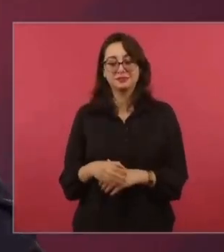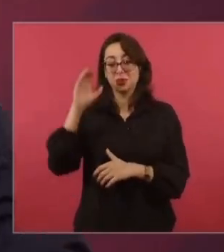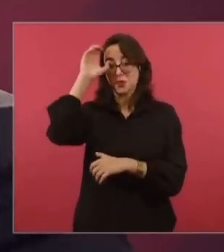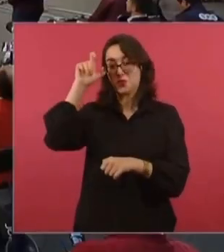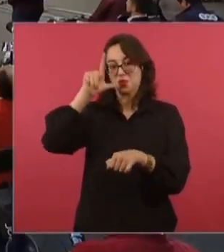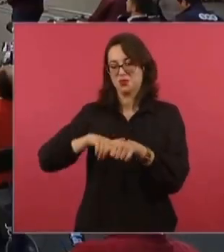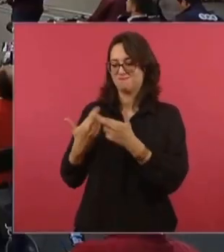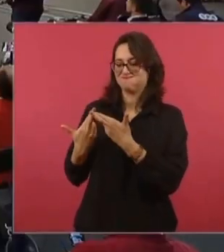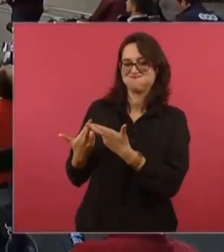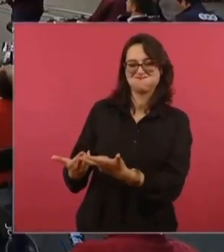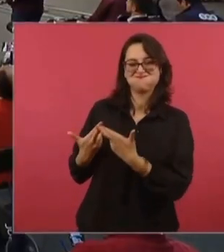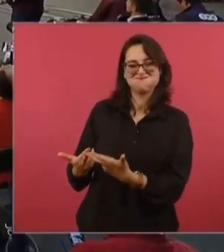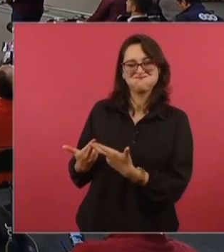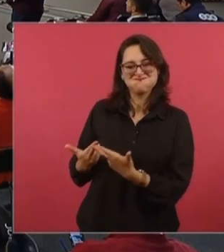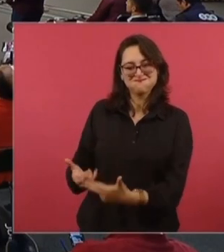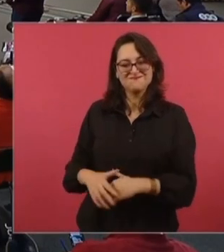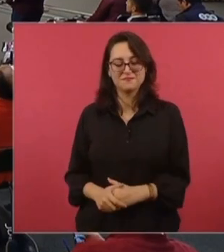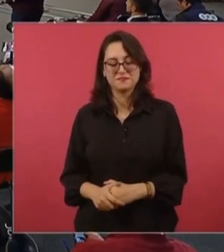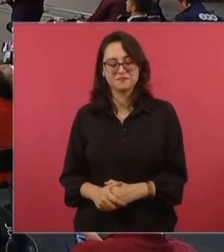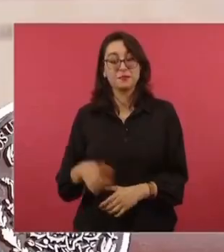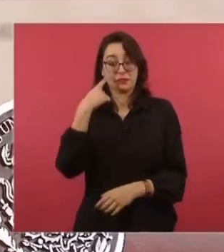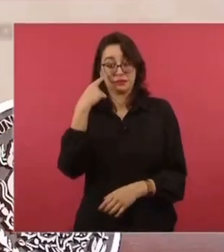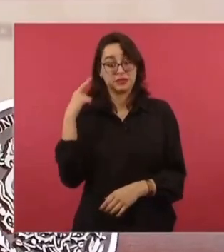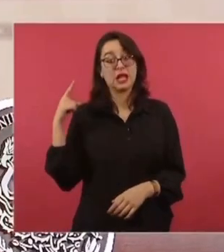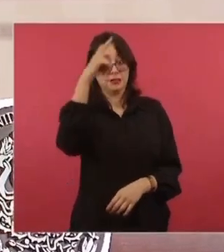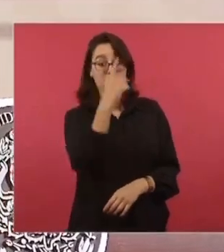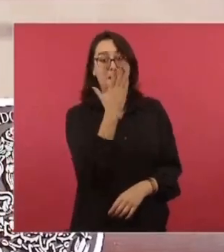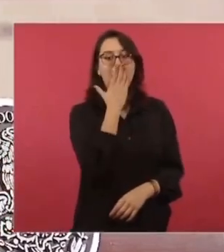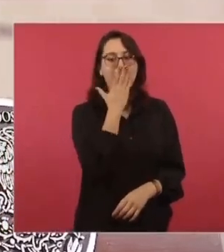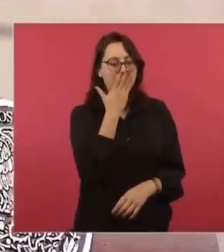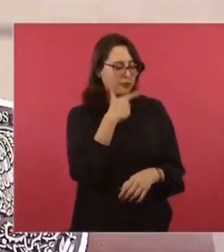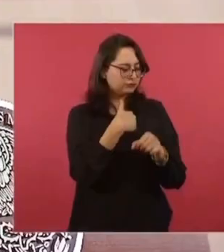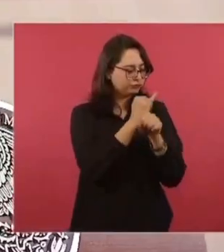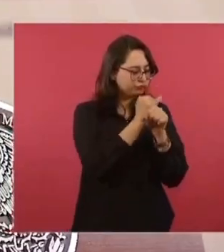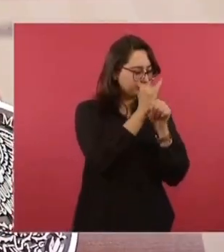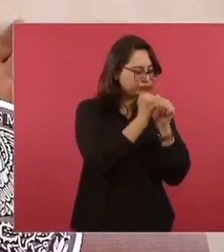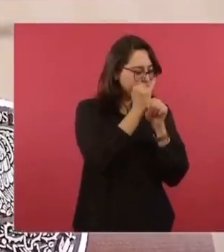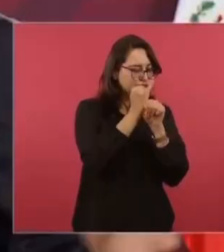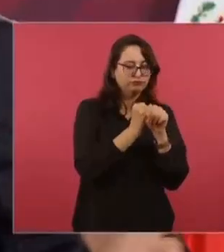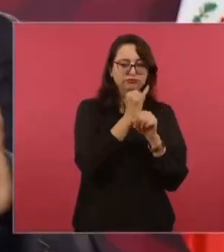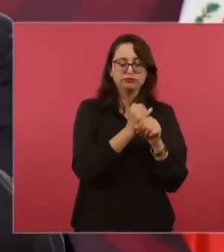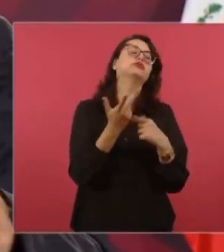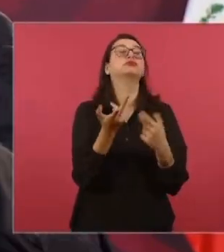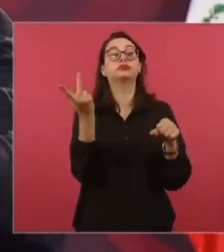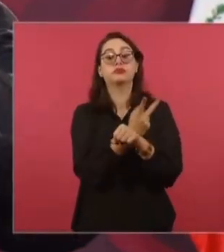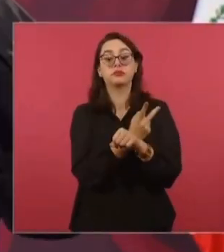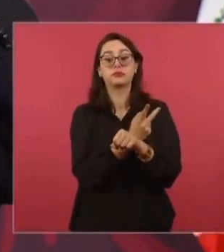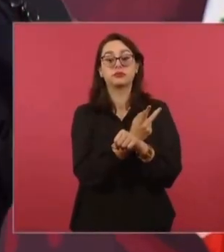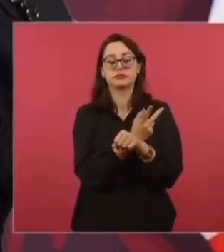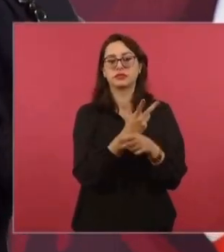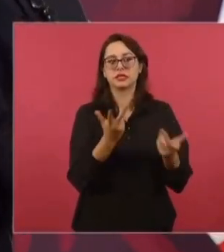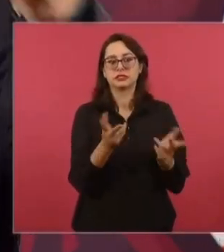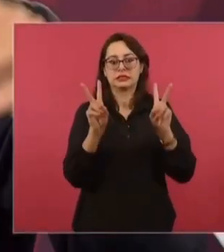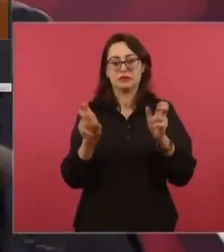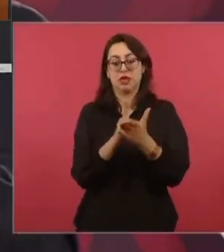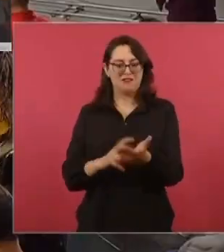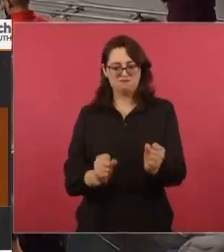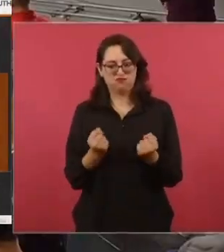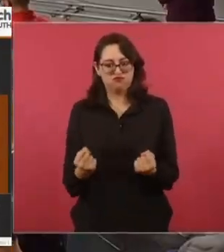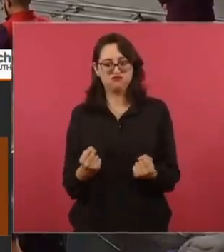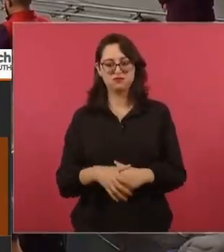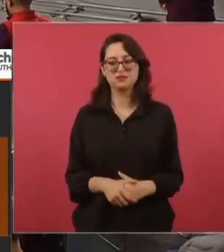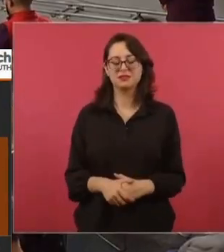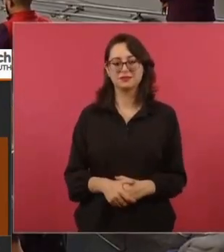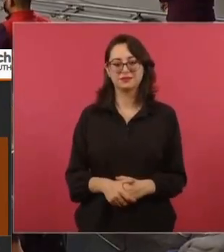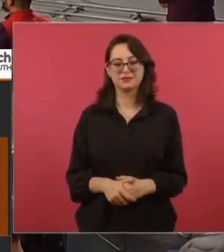viendo un dato de Sonora, porque ando pendiente, bueno, todos preocupados, para que no se nos aumente el consumo de droga.